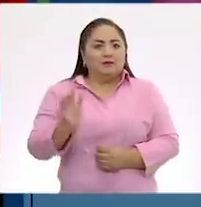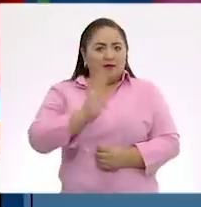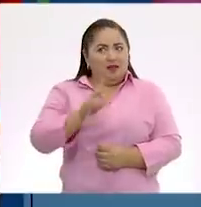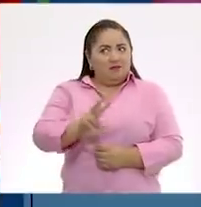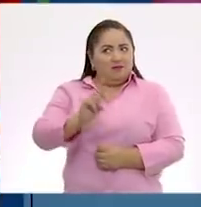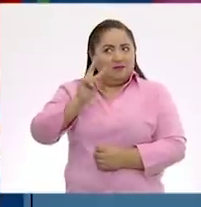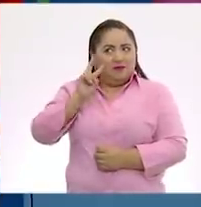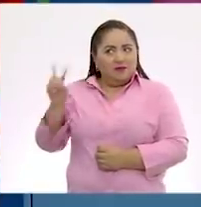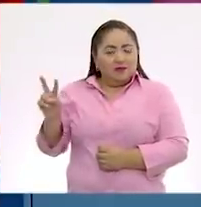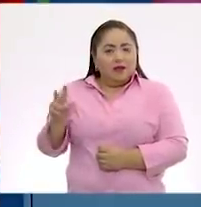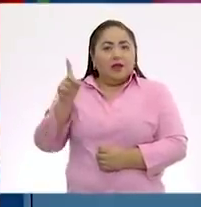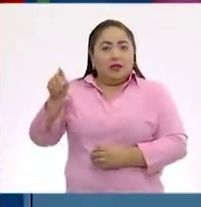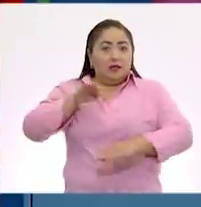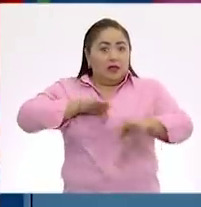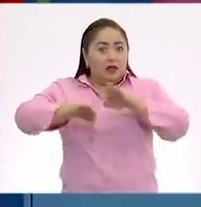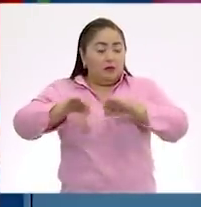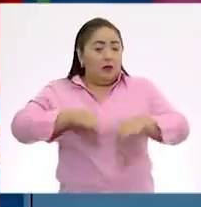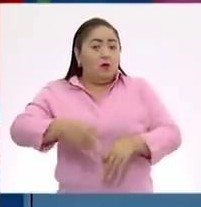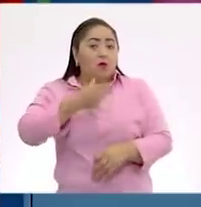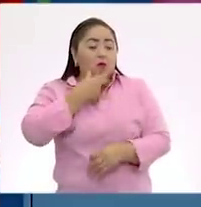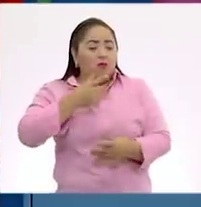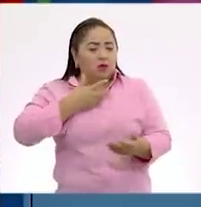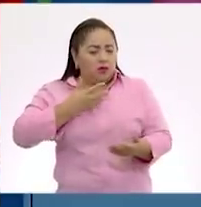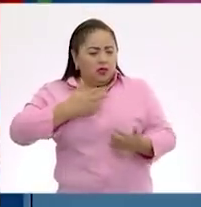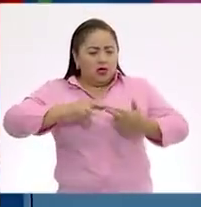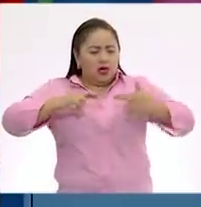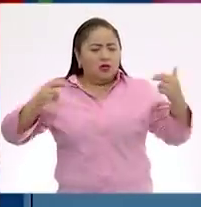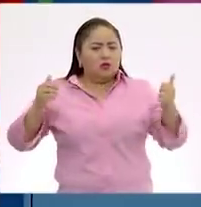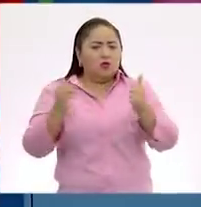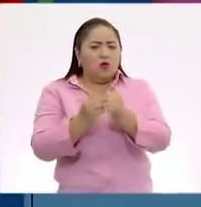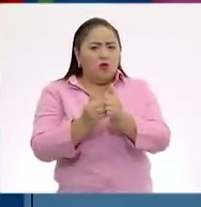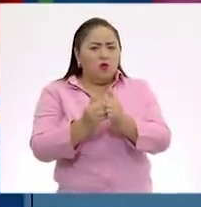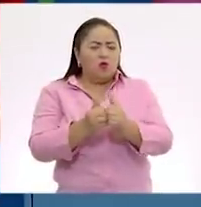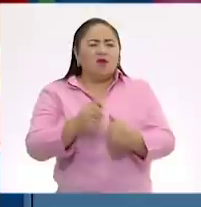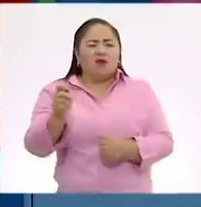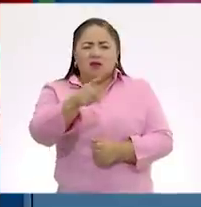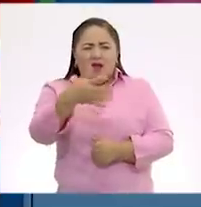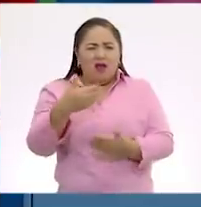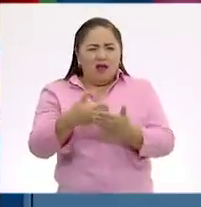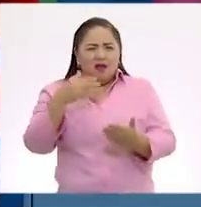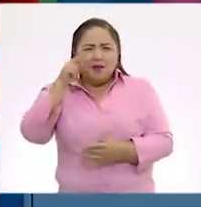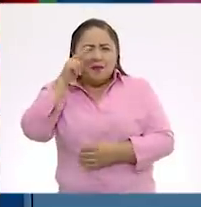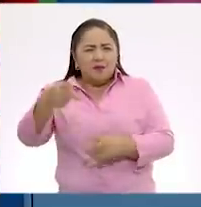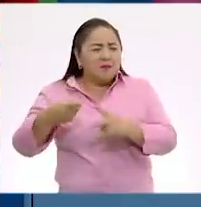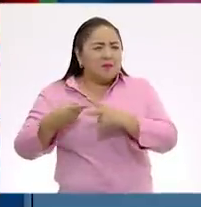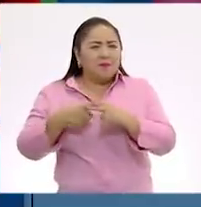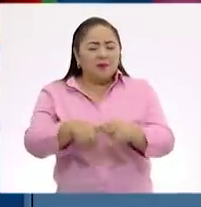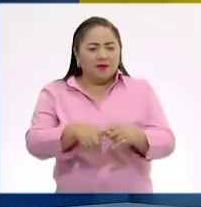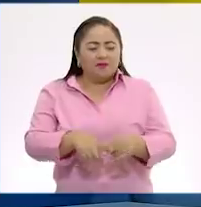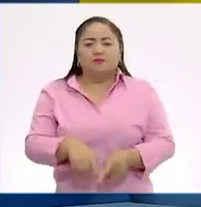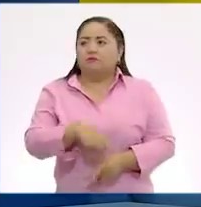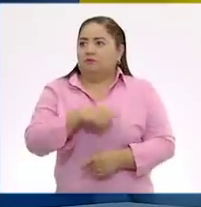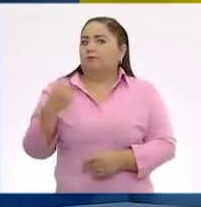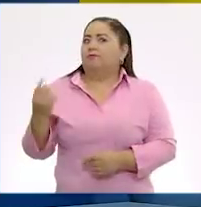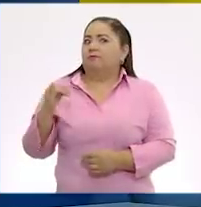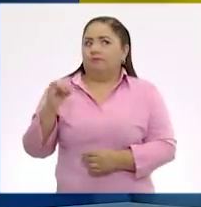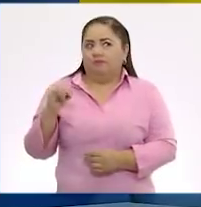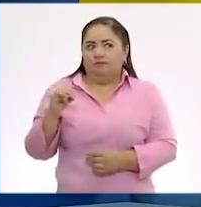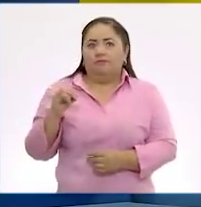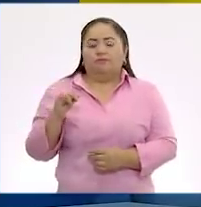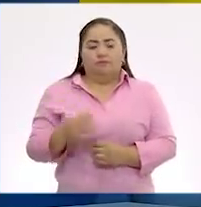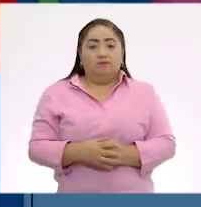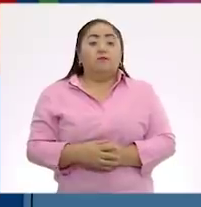¿Observaste que el trabajo de Alexander Calder tiene relación con los móviles que observamos al inicio? Sí.